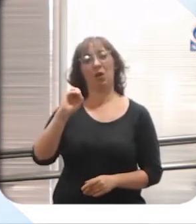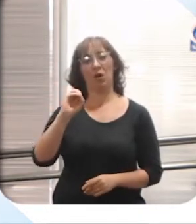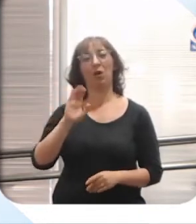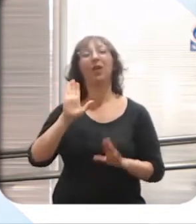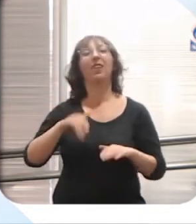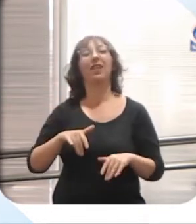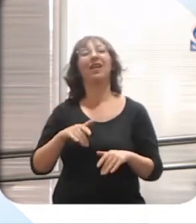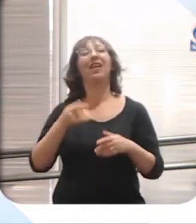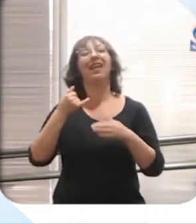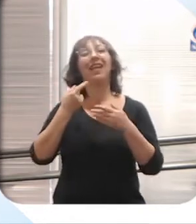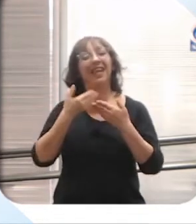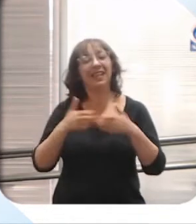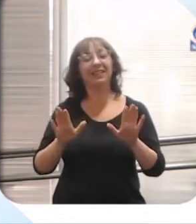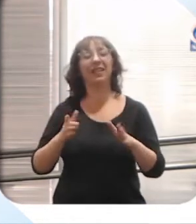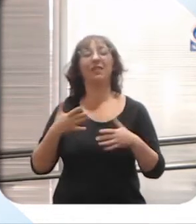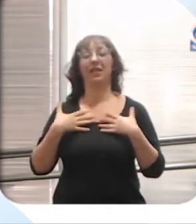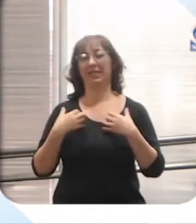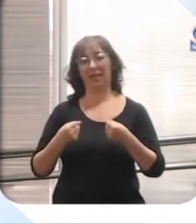Iniciativas Sanitarias.